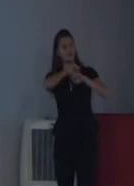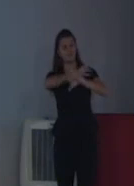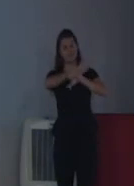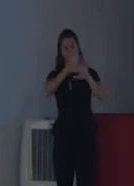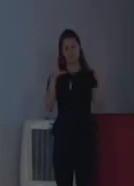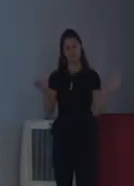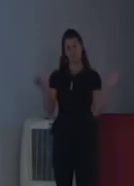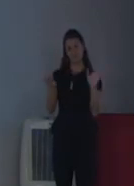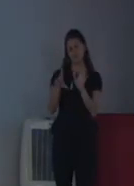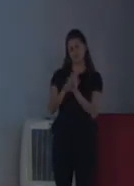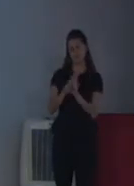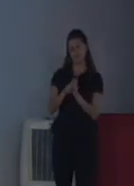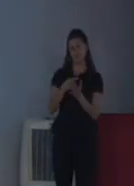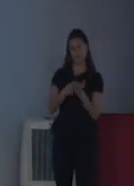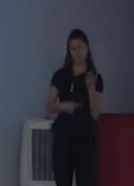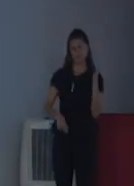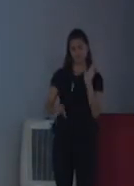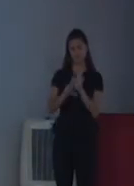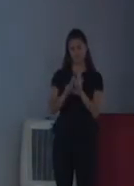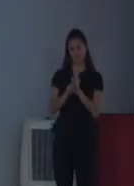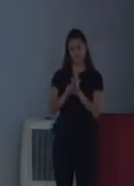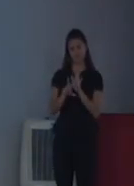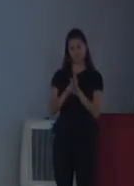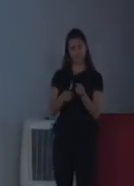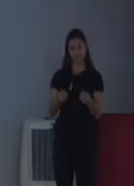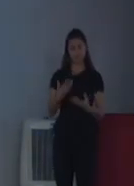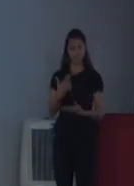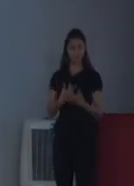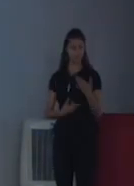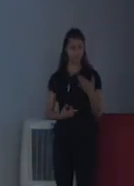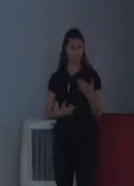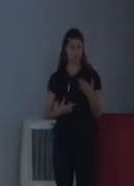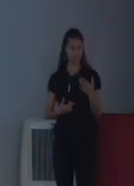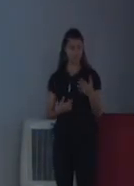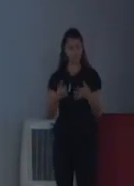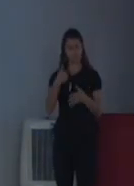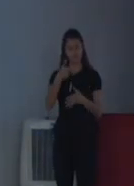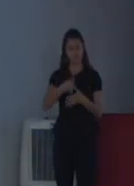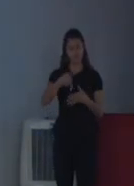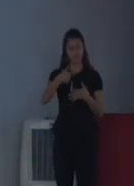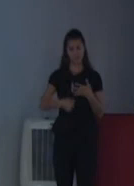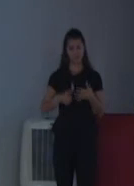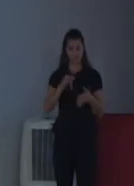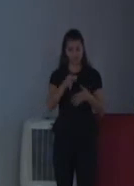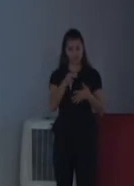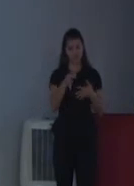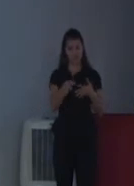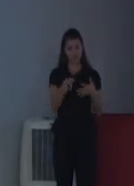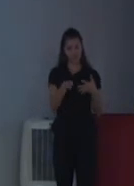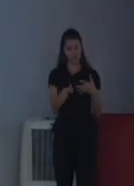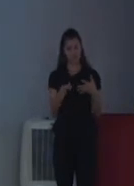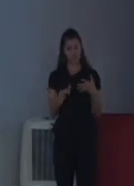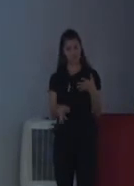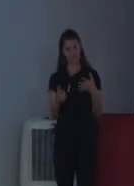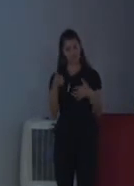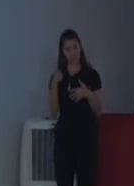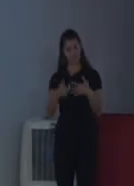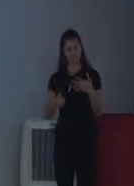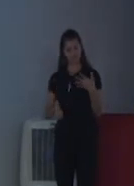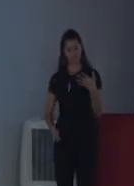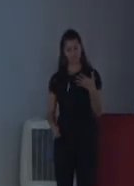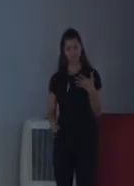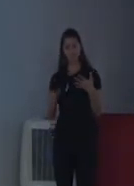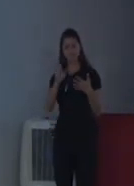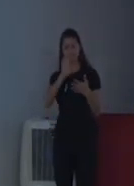cosas claras de qué es la ley, de qué es lo que le ofrece la ley en cada uno de estos derechos. ¿Quiénes son los